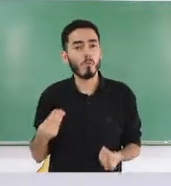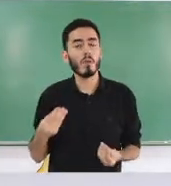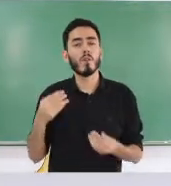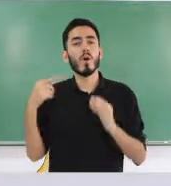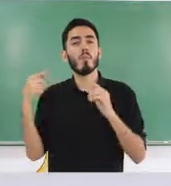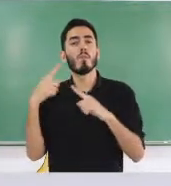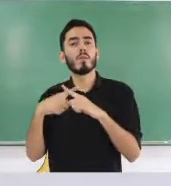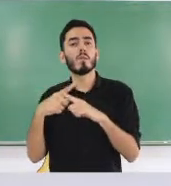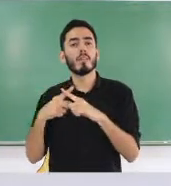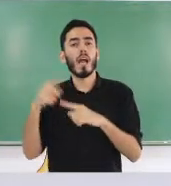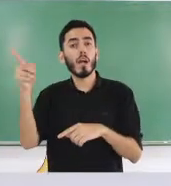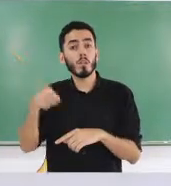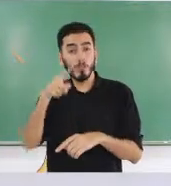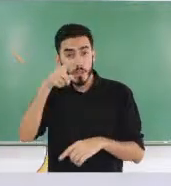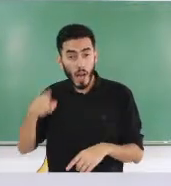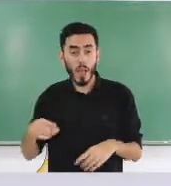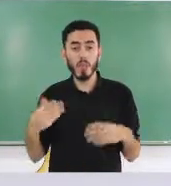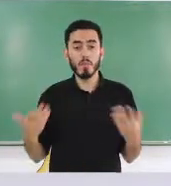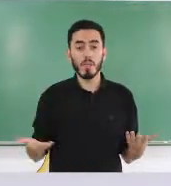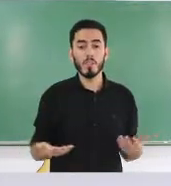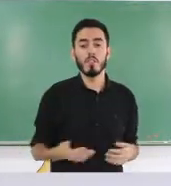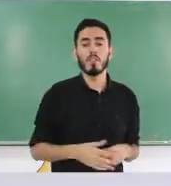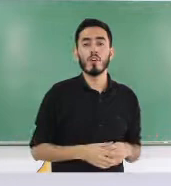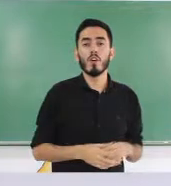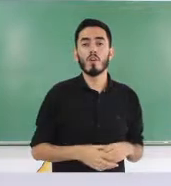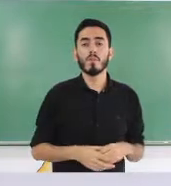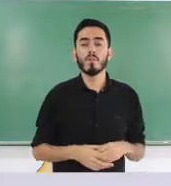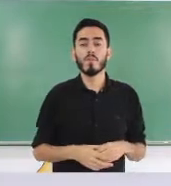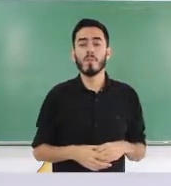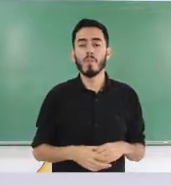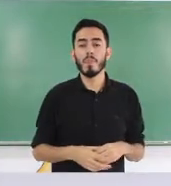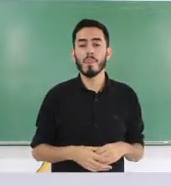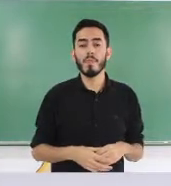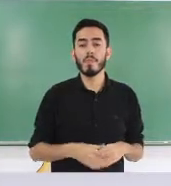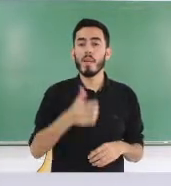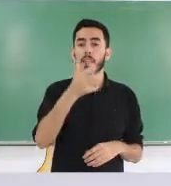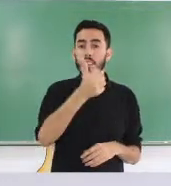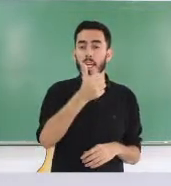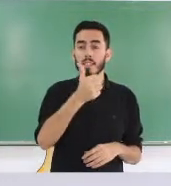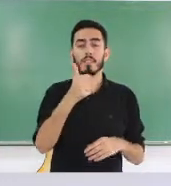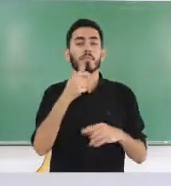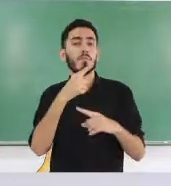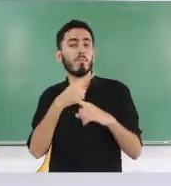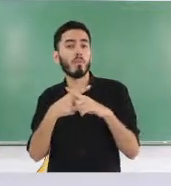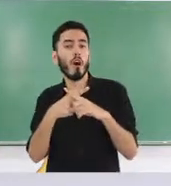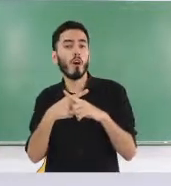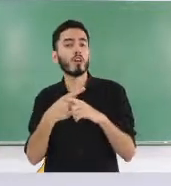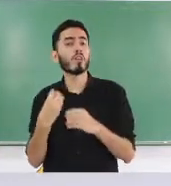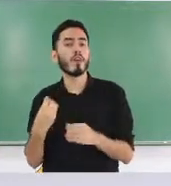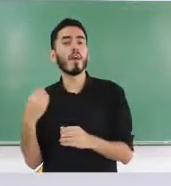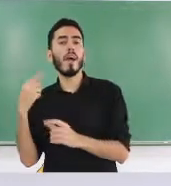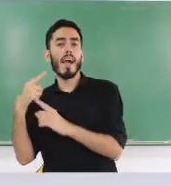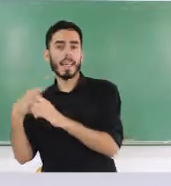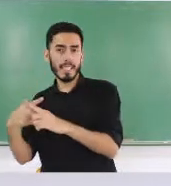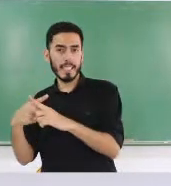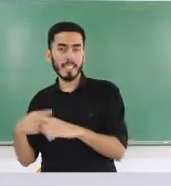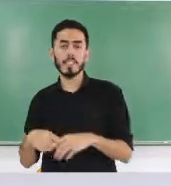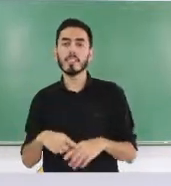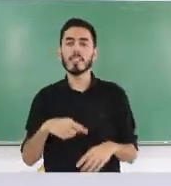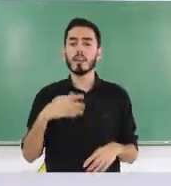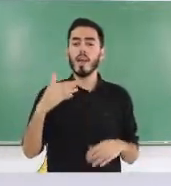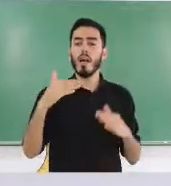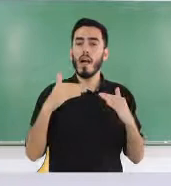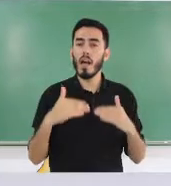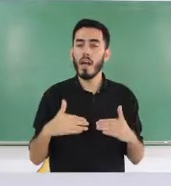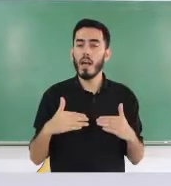Y nos quedaría 6 multiplicado... Lo vamos a hacer acá al lado. 6 multiplicado por X igual a 4